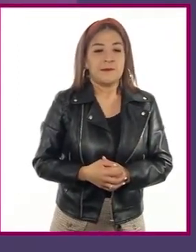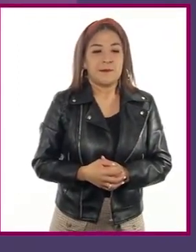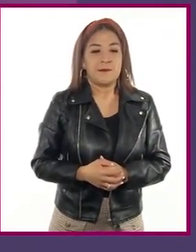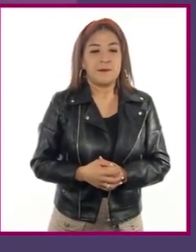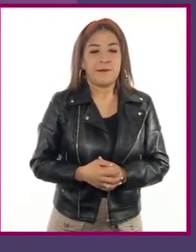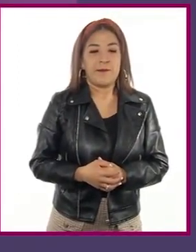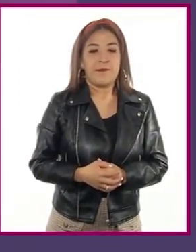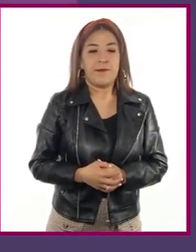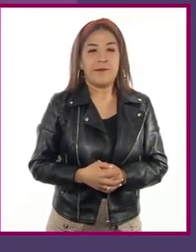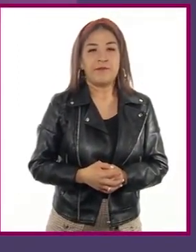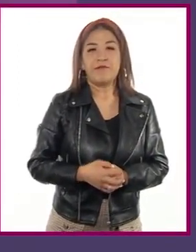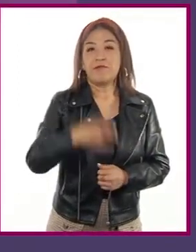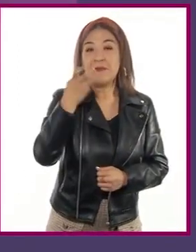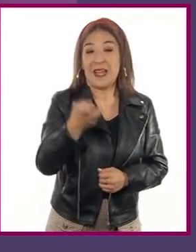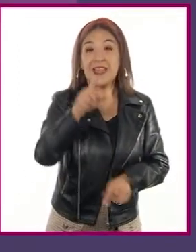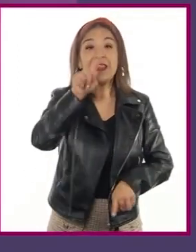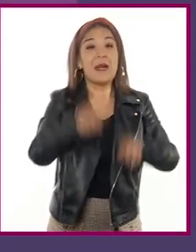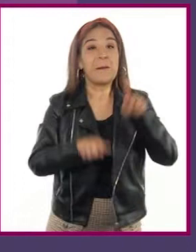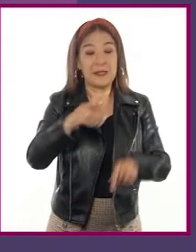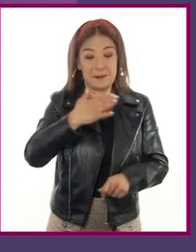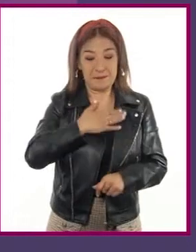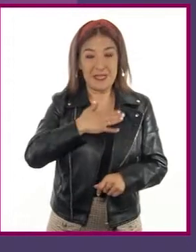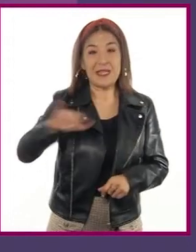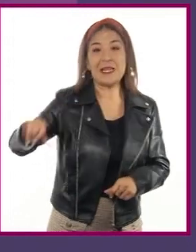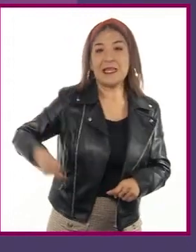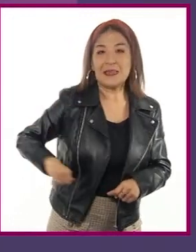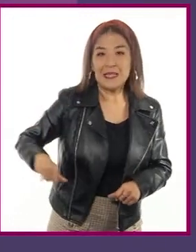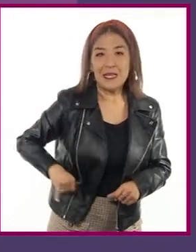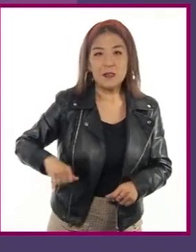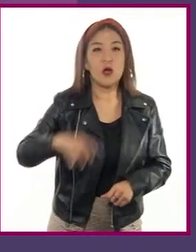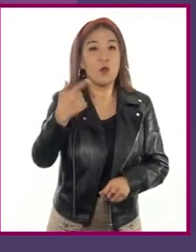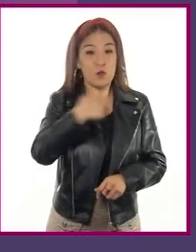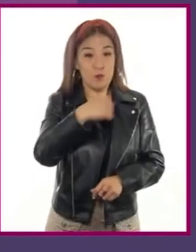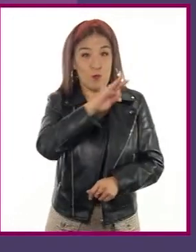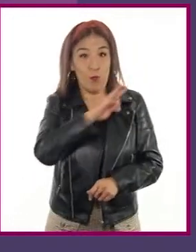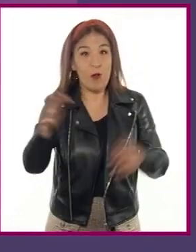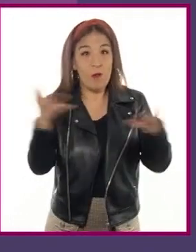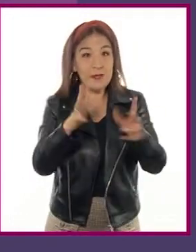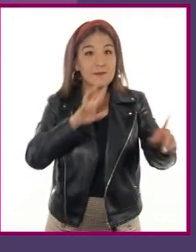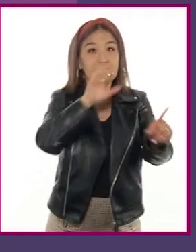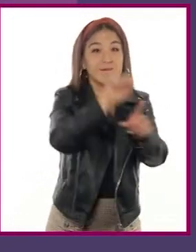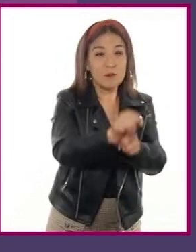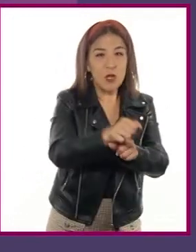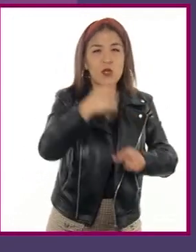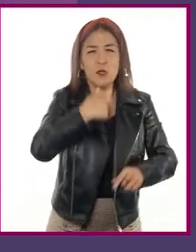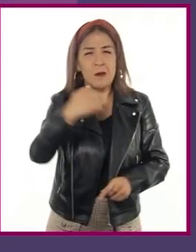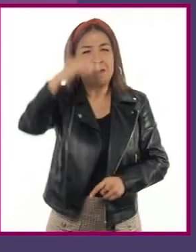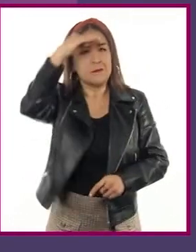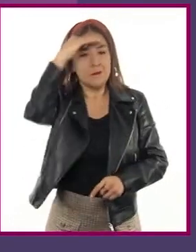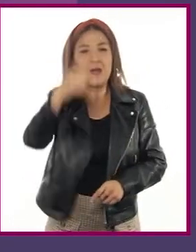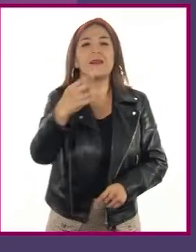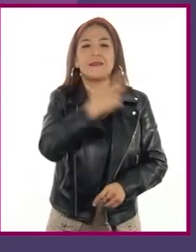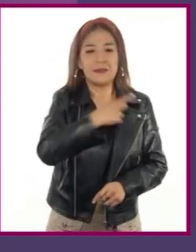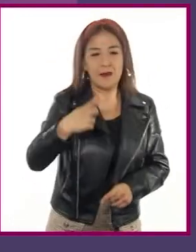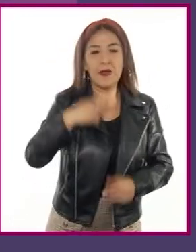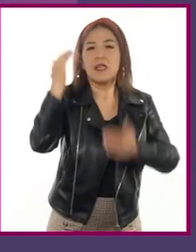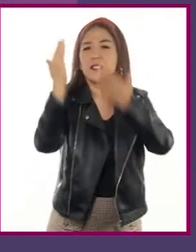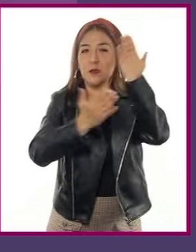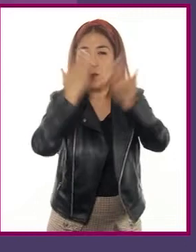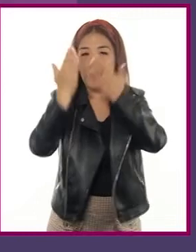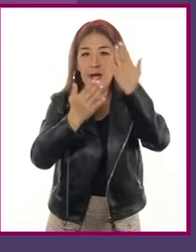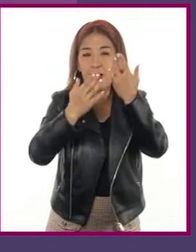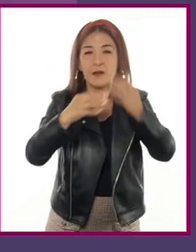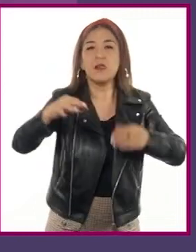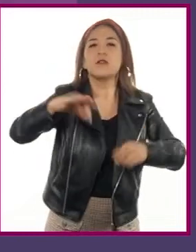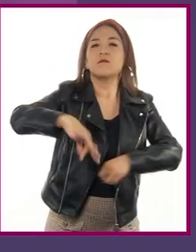De acuerdo con mis intereses, capacidades y potencialidades, he considerado estudiar ingeniería